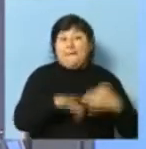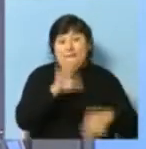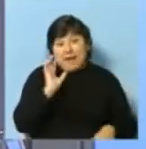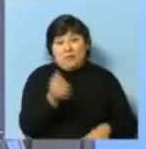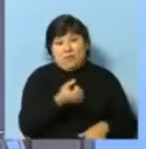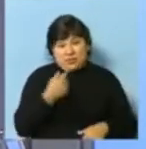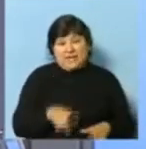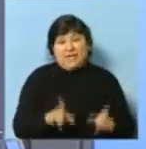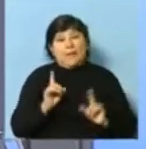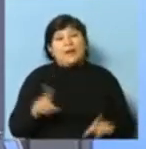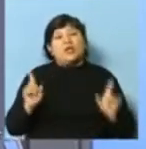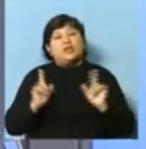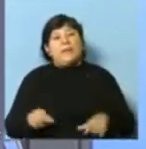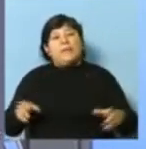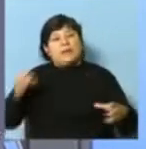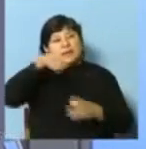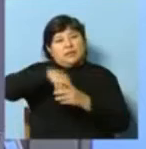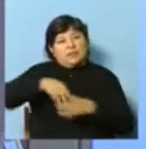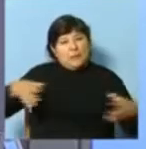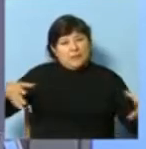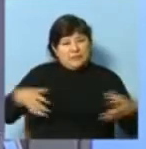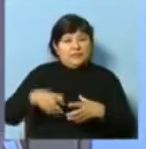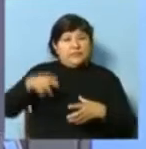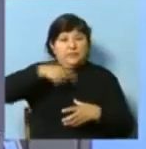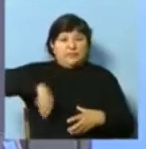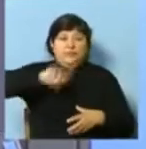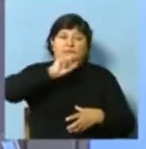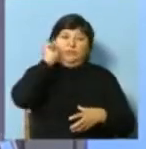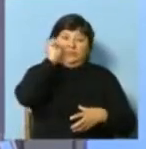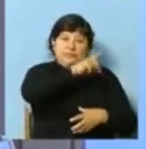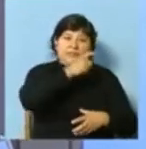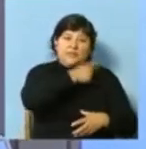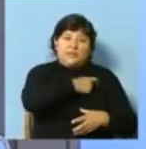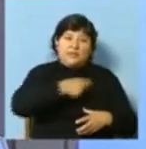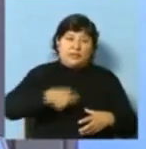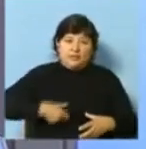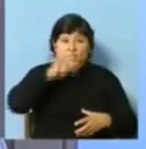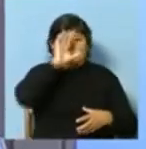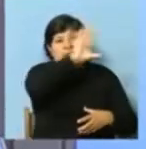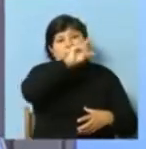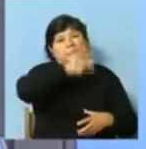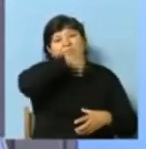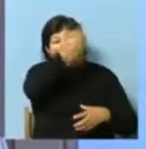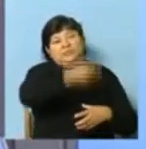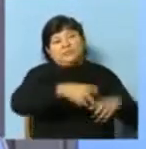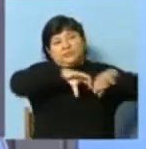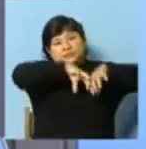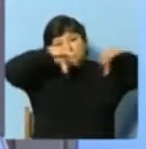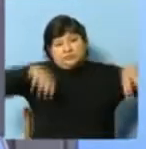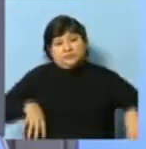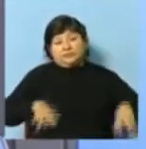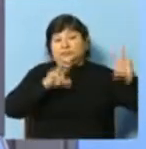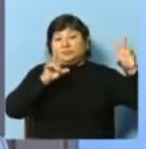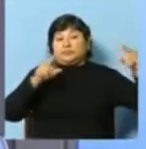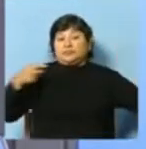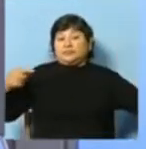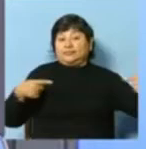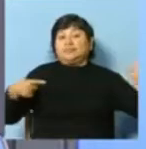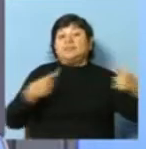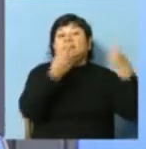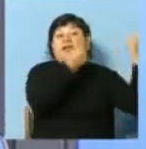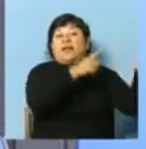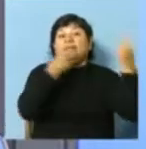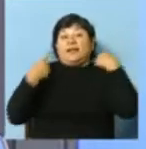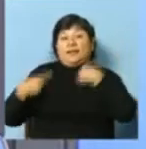estar en el partido diferente con gobierno provincial de otro signo y gobierno nacional también lo cual